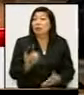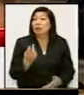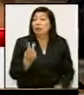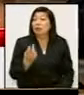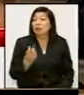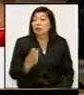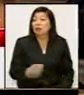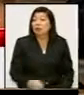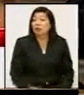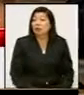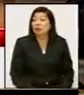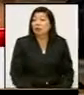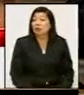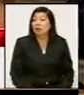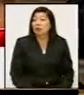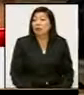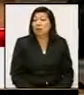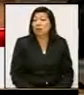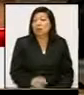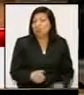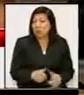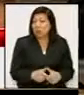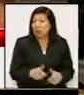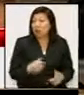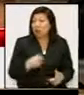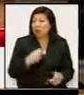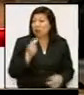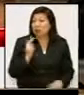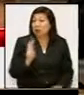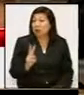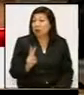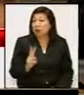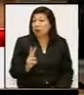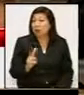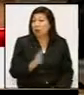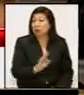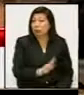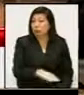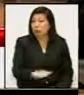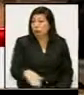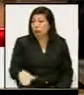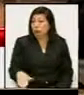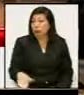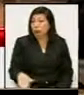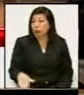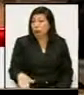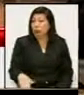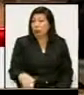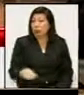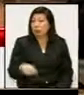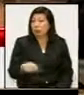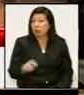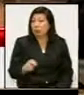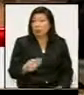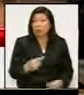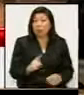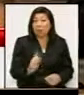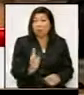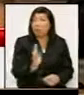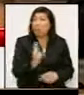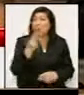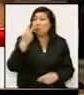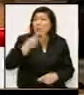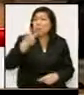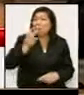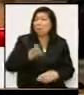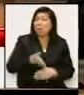2 soles. Yo, estando en el lugar, he podido observar que a niños de Quispicanchis no les permitían